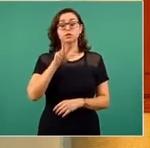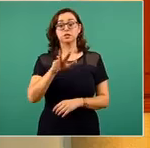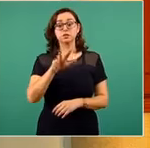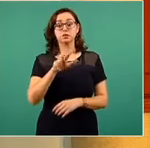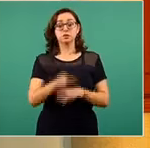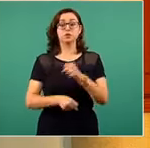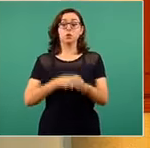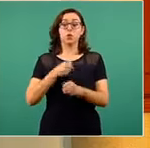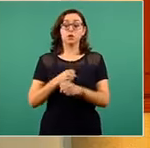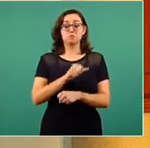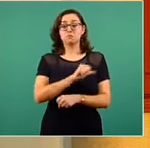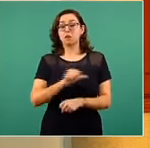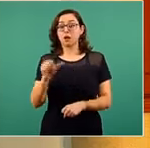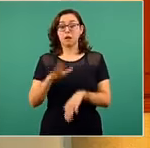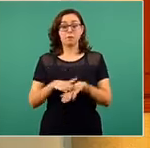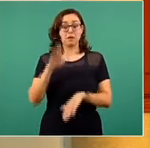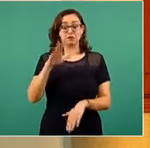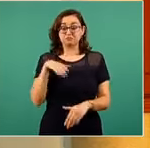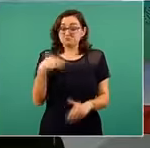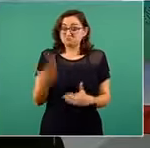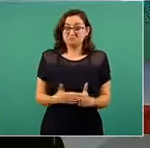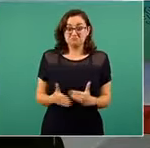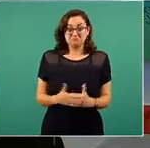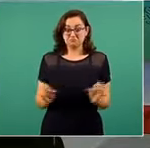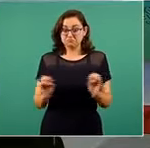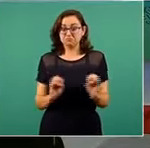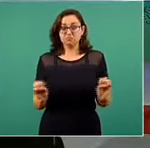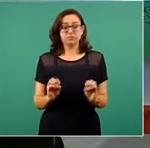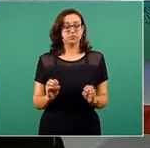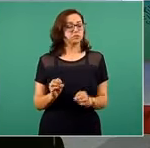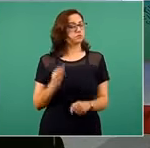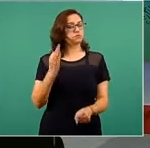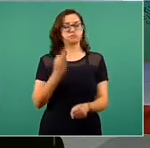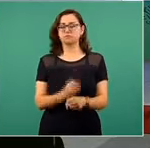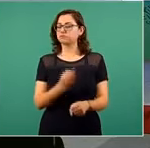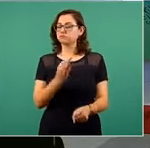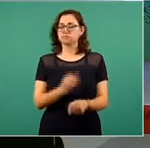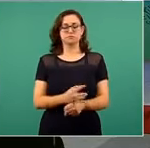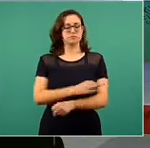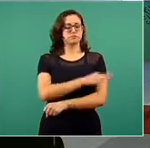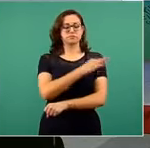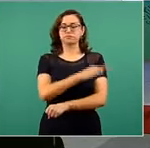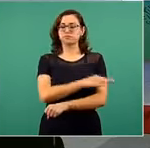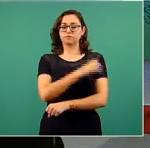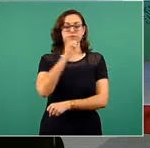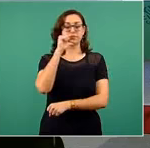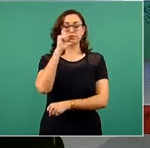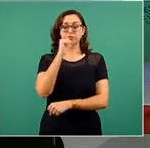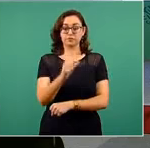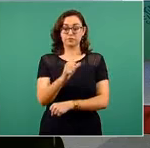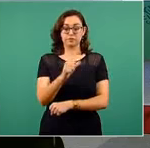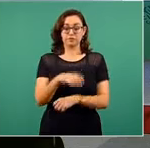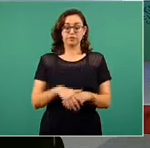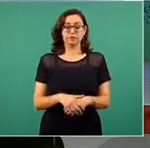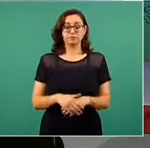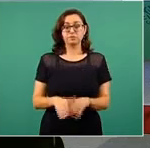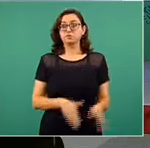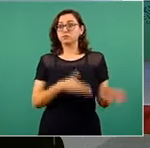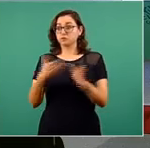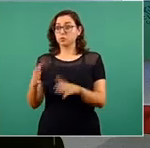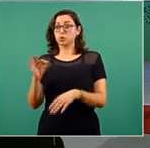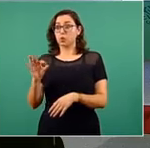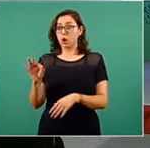que no estén embarazadas, no es su momento de vacunarse, solamente si tienen 40 años y más.